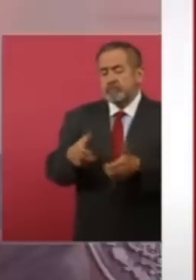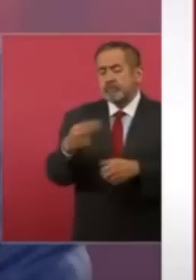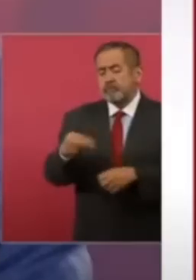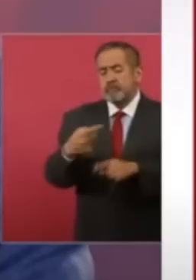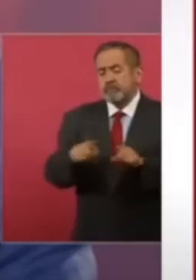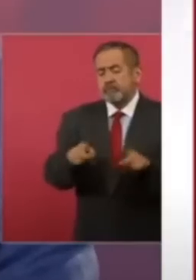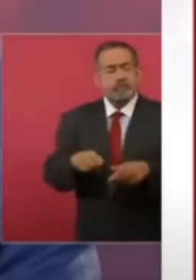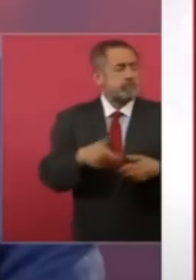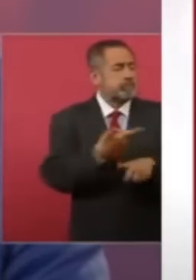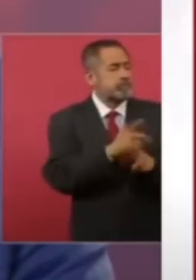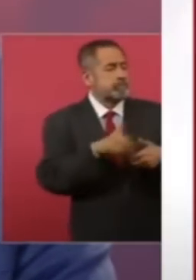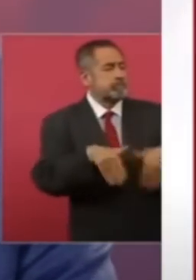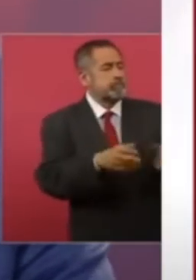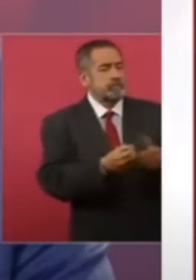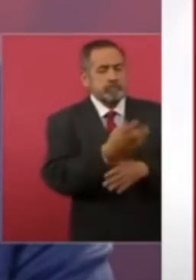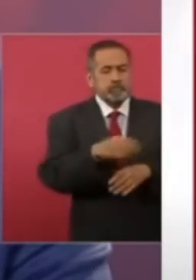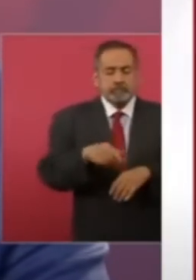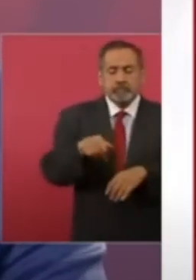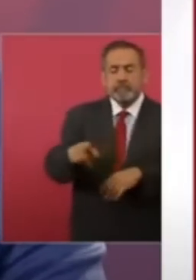presunto responsable, porque no es 100,